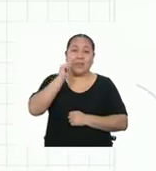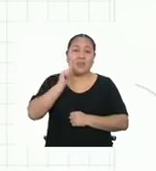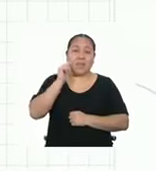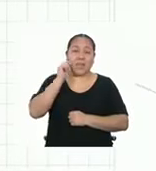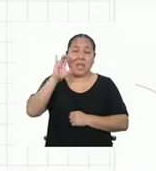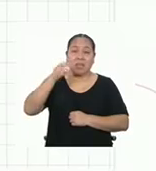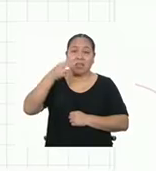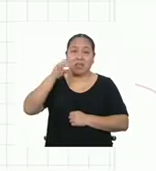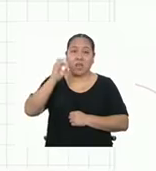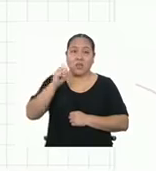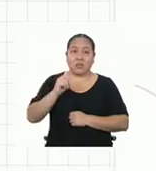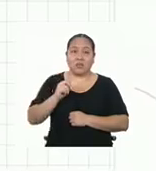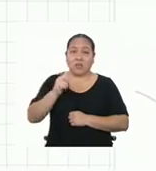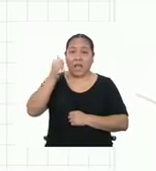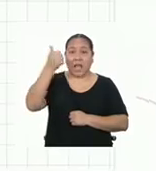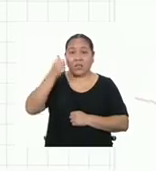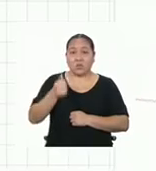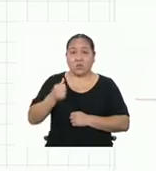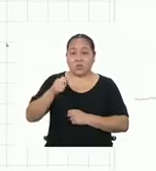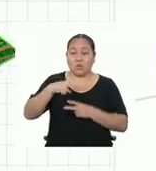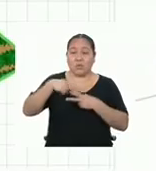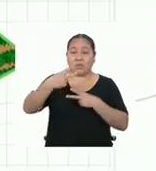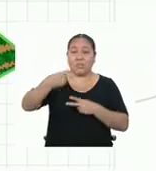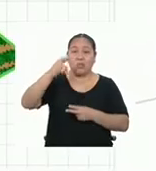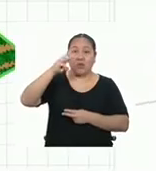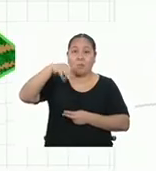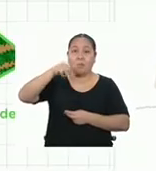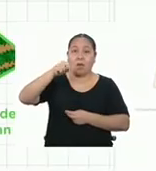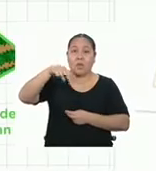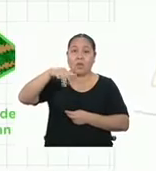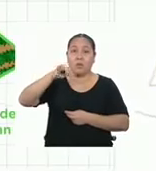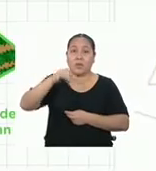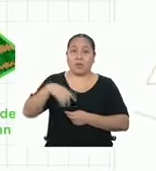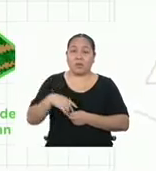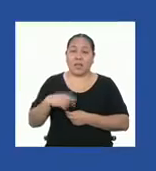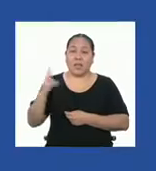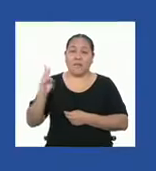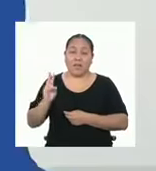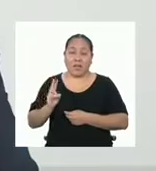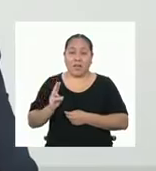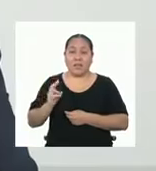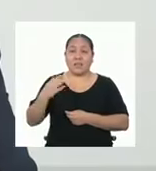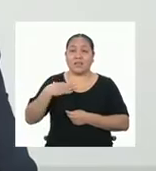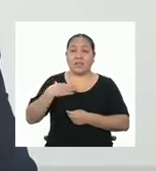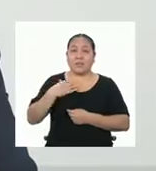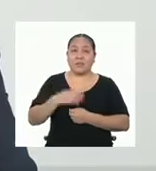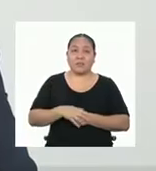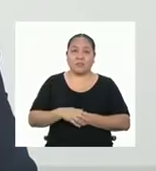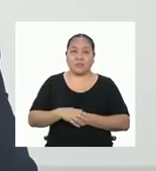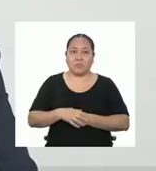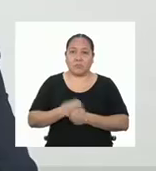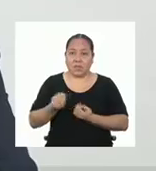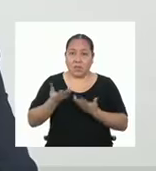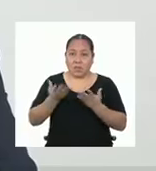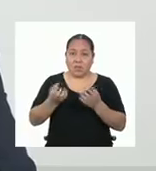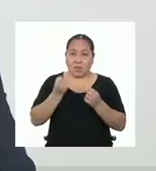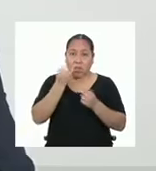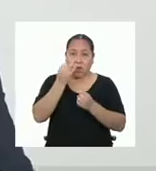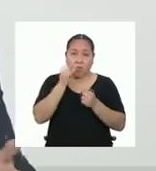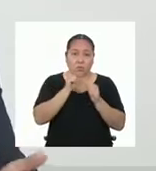Charo El de color azul es de Manuel, mi vecino Y el verde es el mío ¿Y te han pasado algún dato?